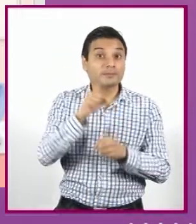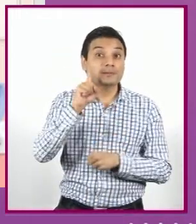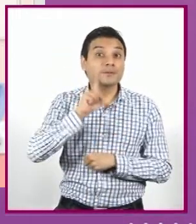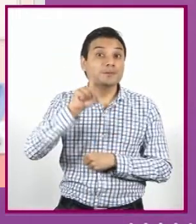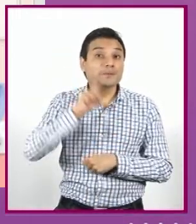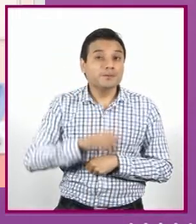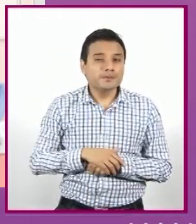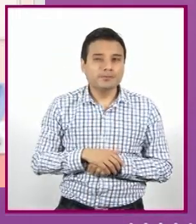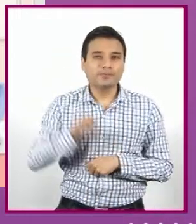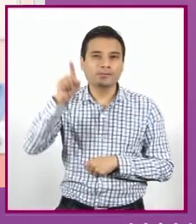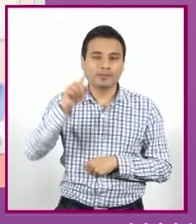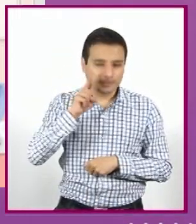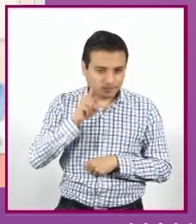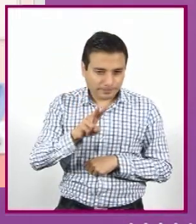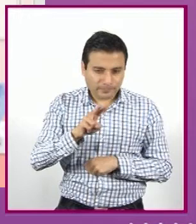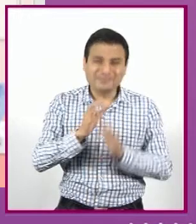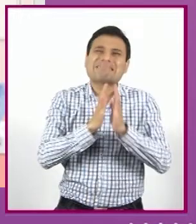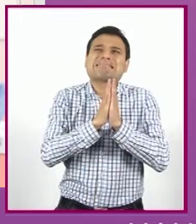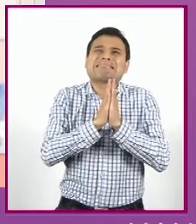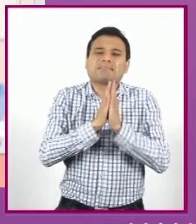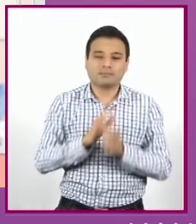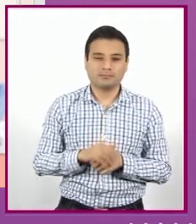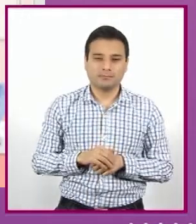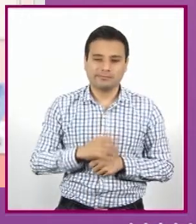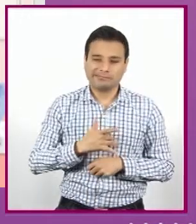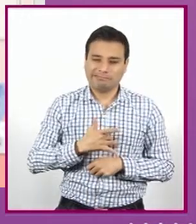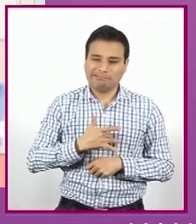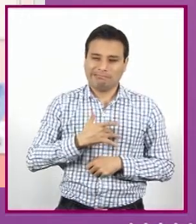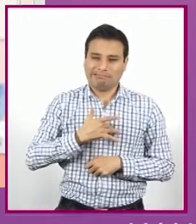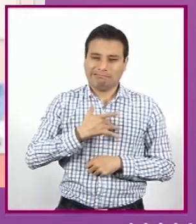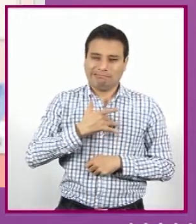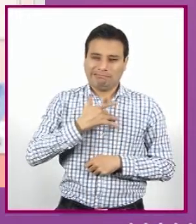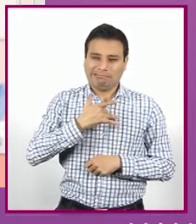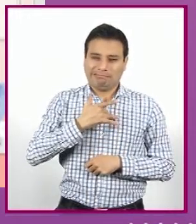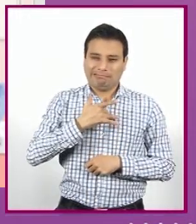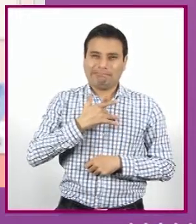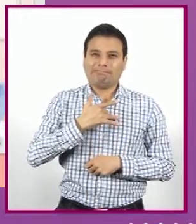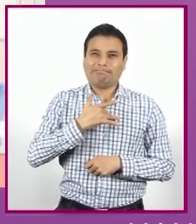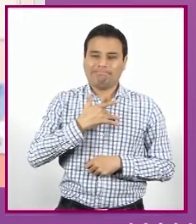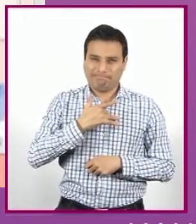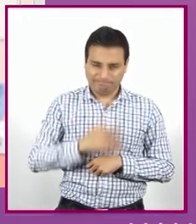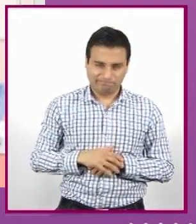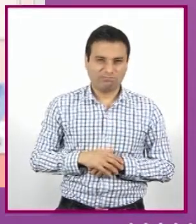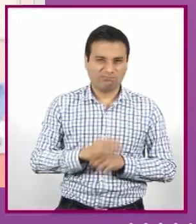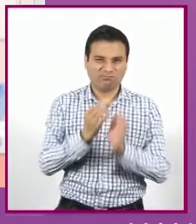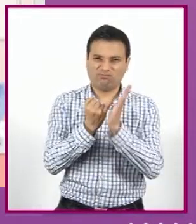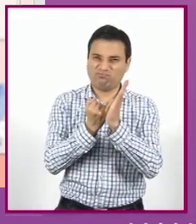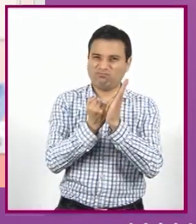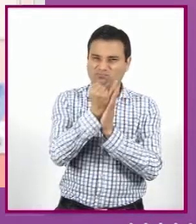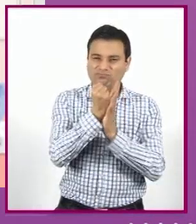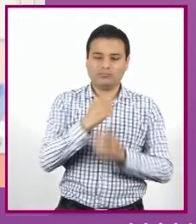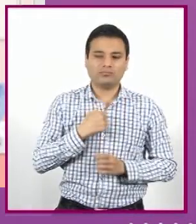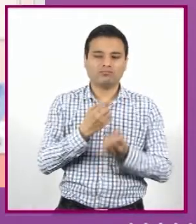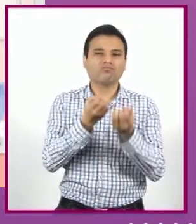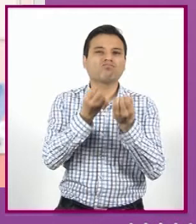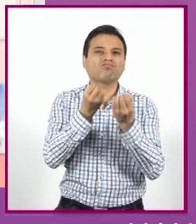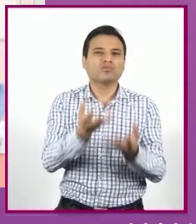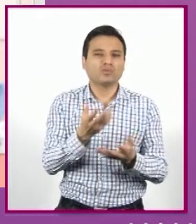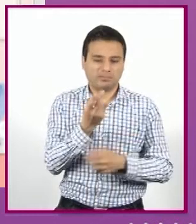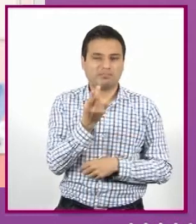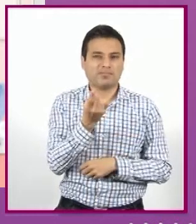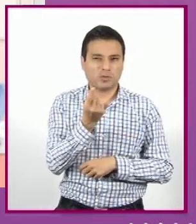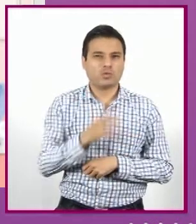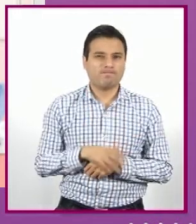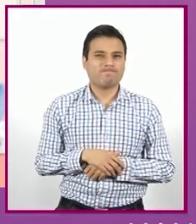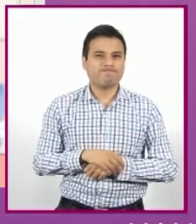que jamás se resiste ante las súplicas de la más pequeña de sus nietas, decidió complacerla dándole otro perrito